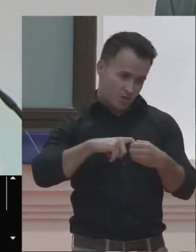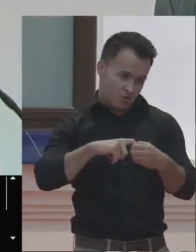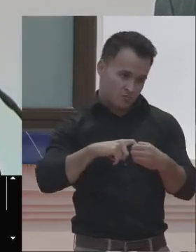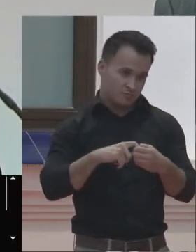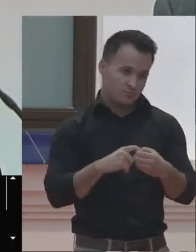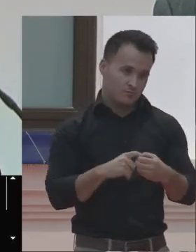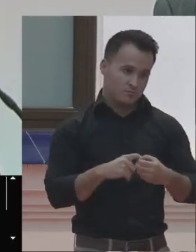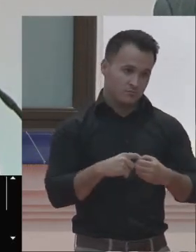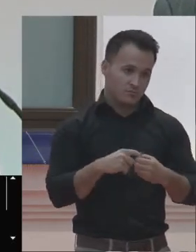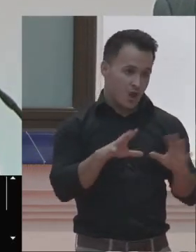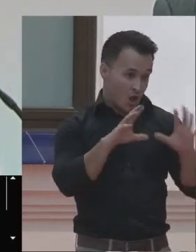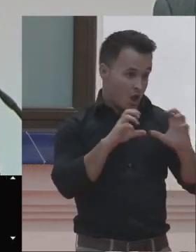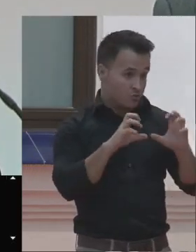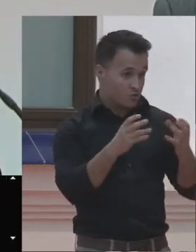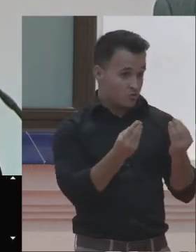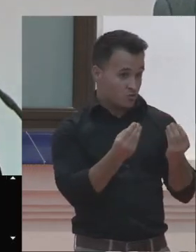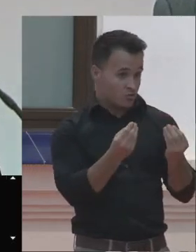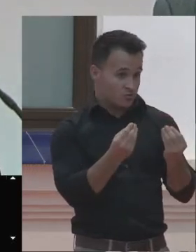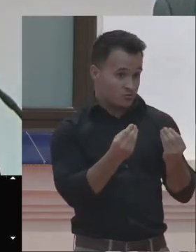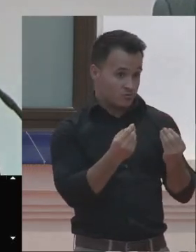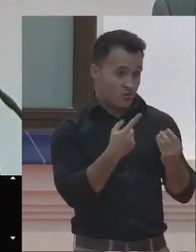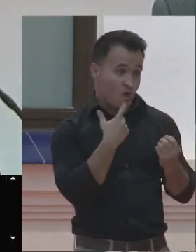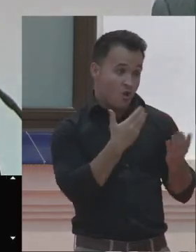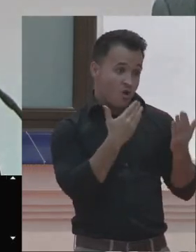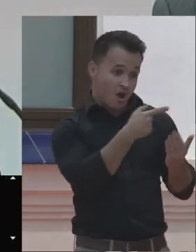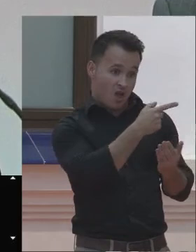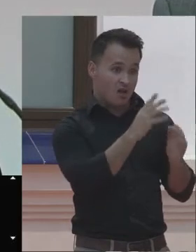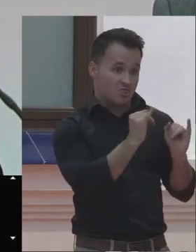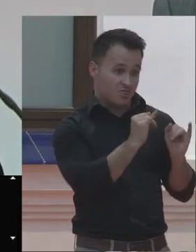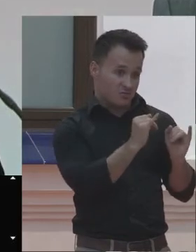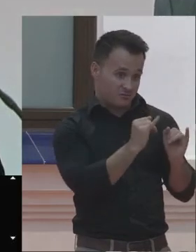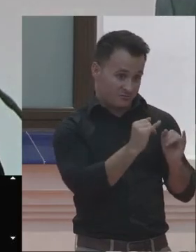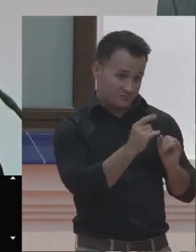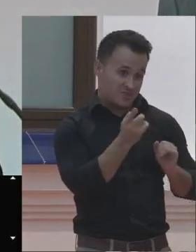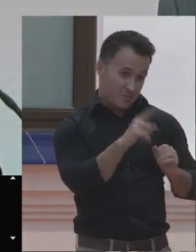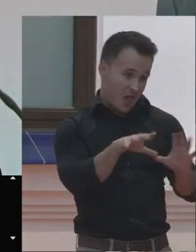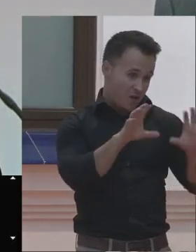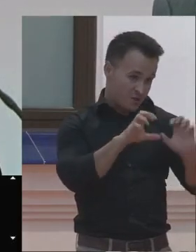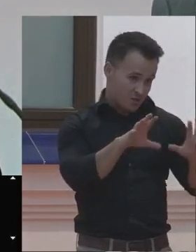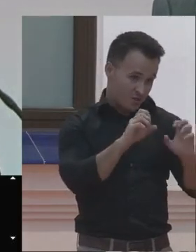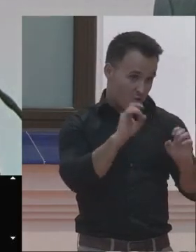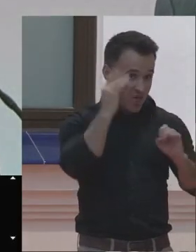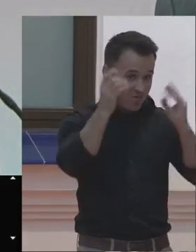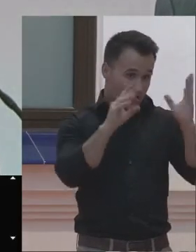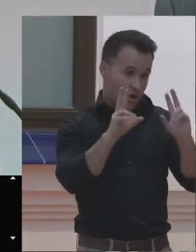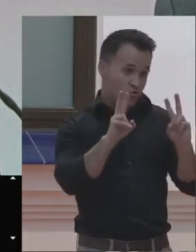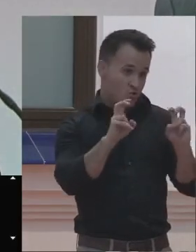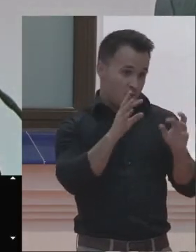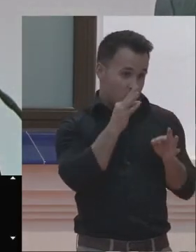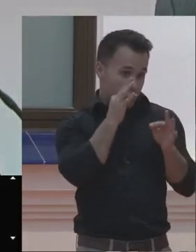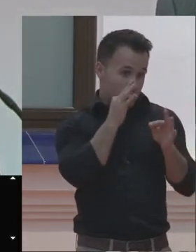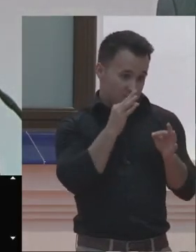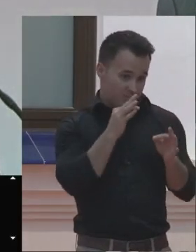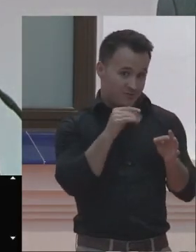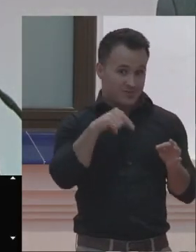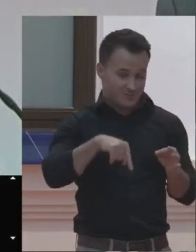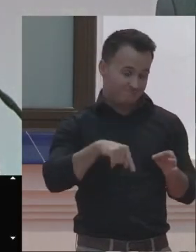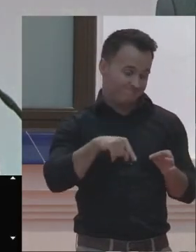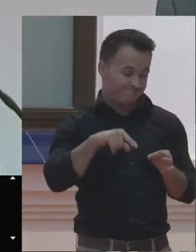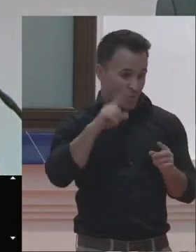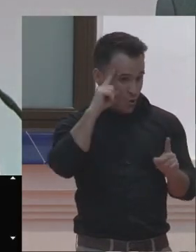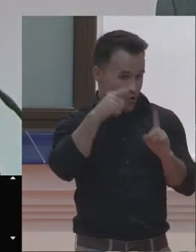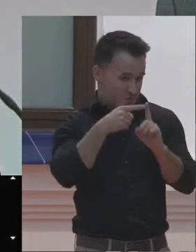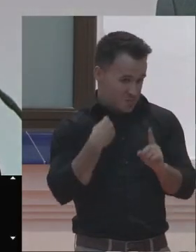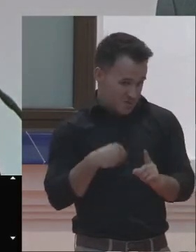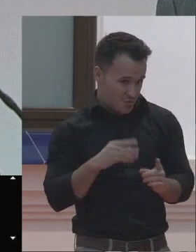he aprendido mucho, espero que a vosotros os haya divertido y hayáis aprendido también nuevas ideas de lo que pretendíamos trasladar con